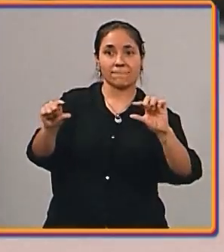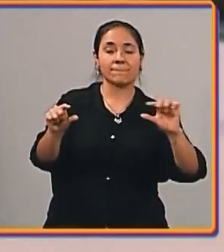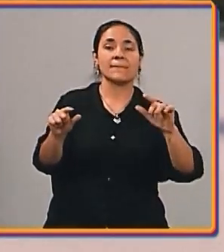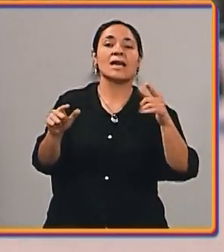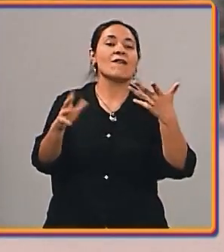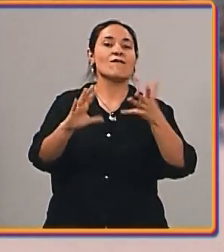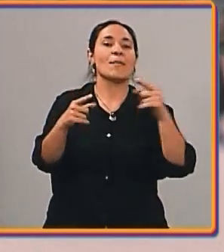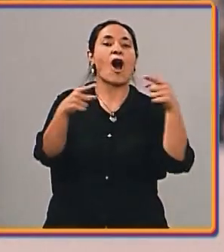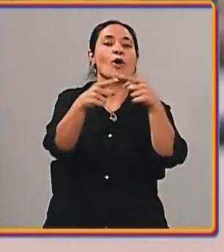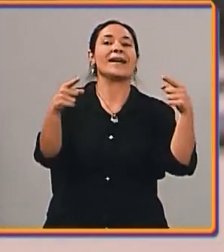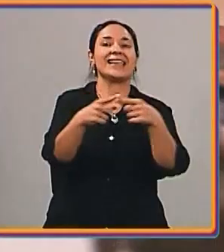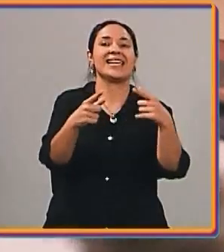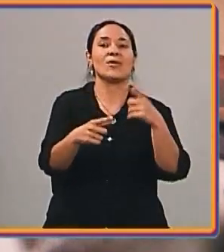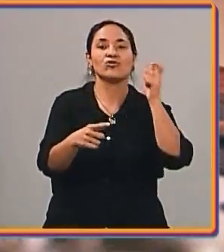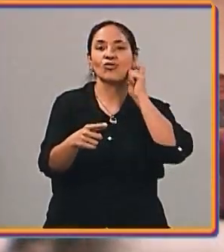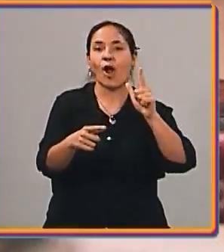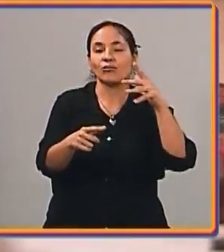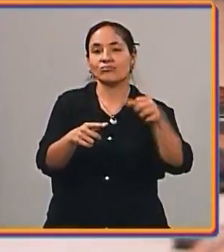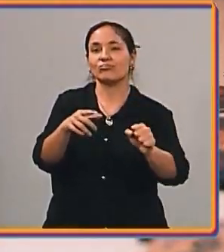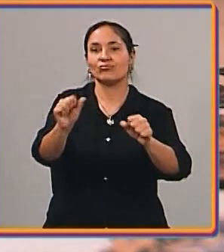completar las misiones.